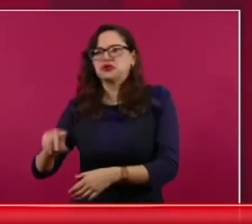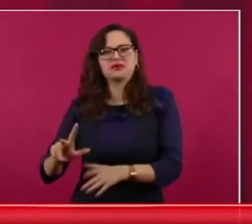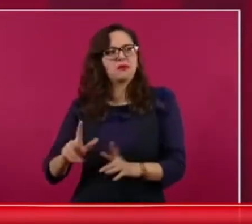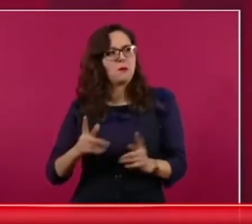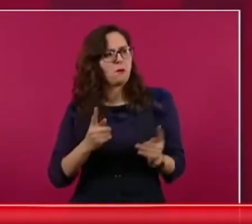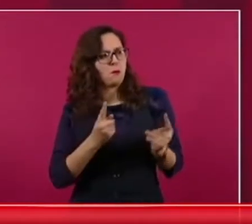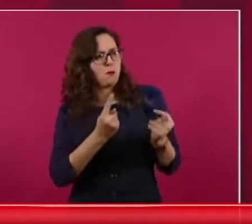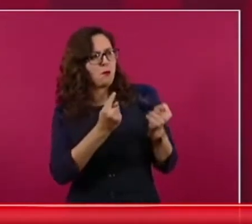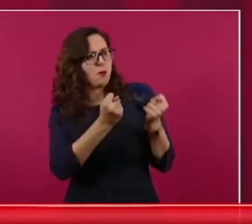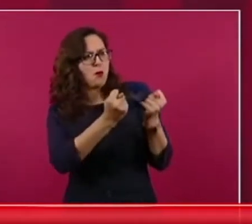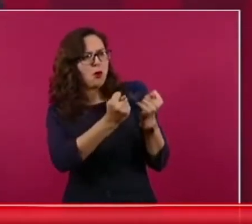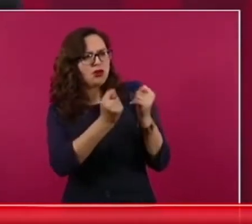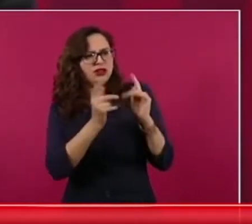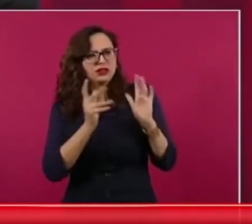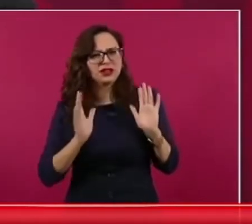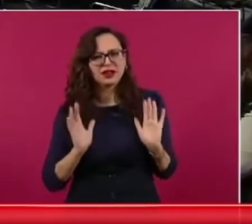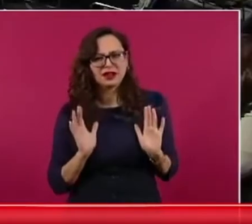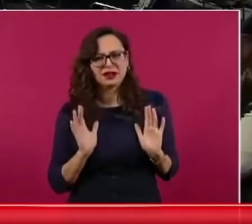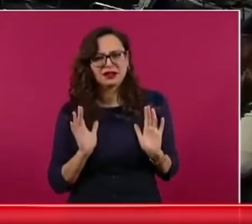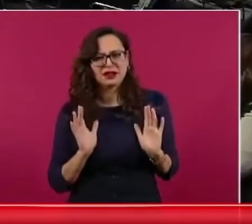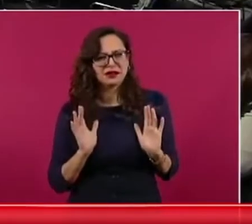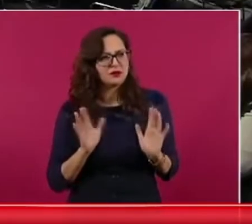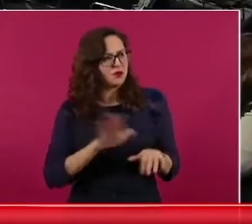Es como si yo